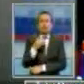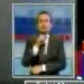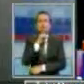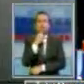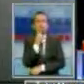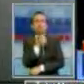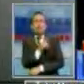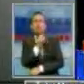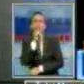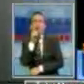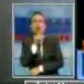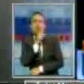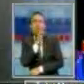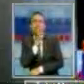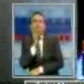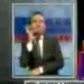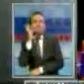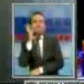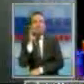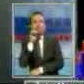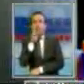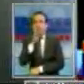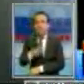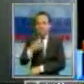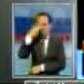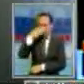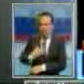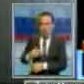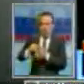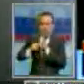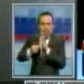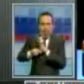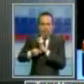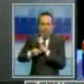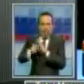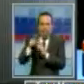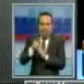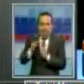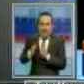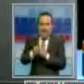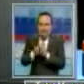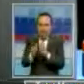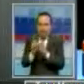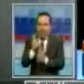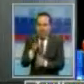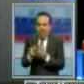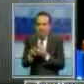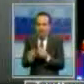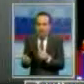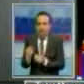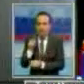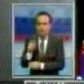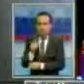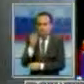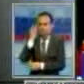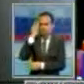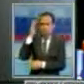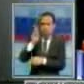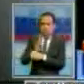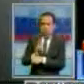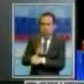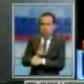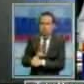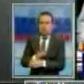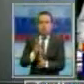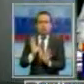es entonces? Yo creo que en este minuto tiene que resolver sus problemas. Está en camino para hacerlo, pero el hombre es un académico, dijo las cosas por